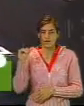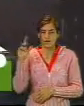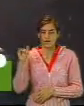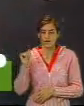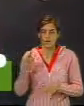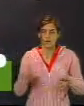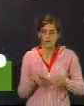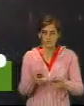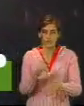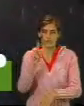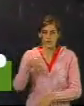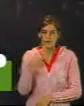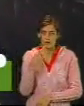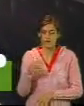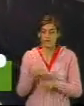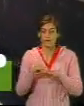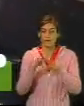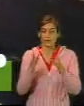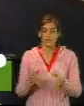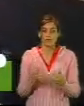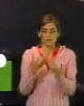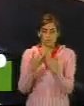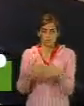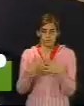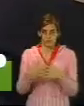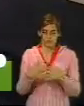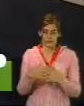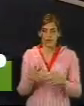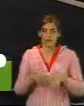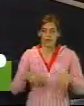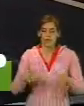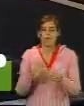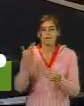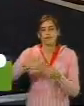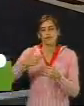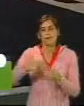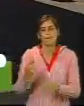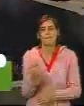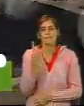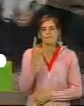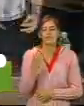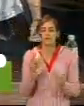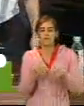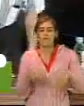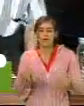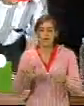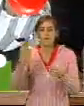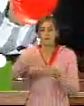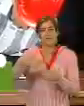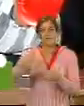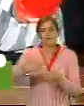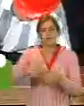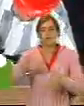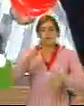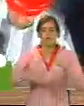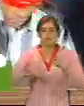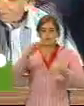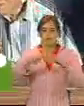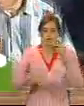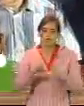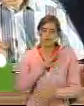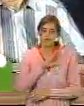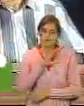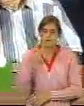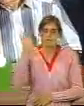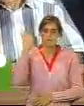Orinoco. También, como lo mencionaba el ministro, la fabricación de la plataforma petrolera, la primera plataforma petrolera construida en nuestro